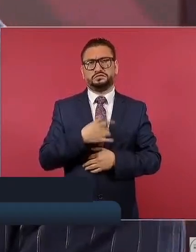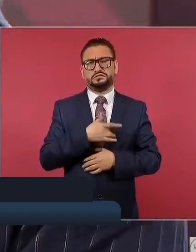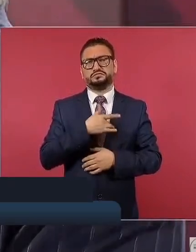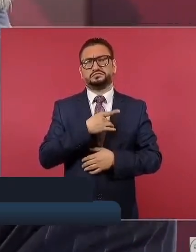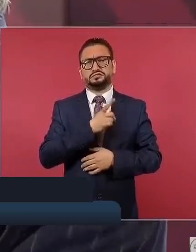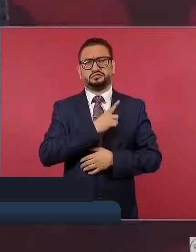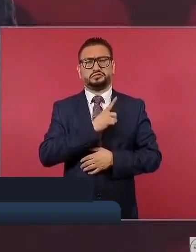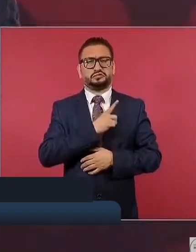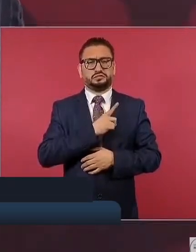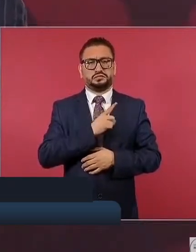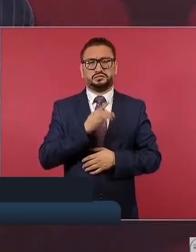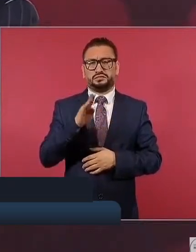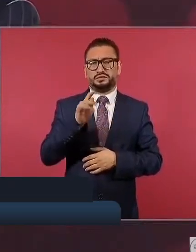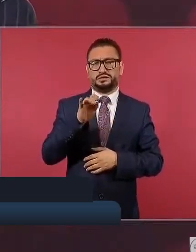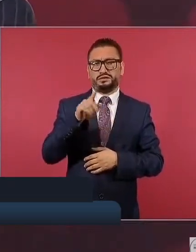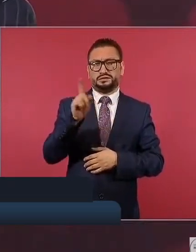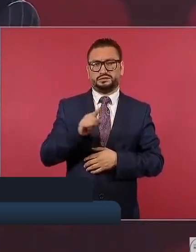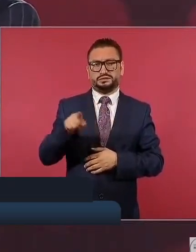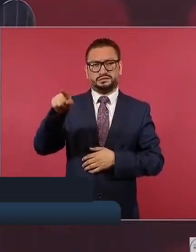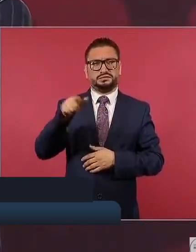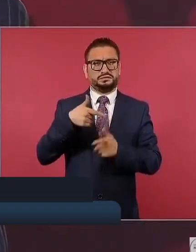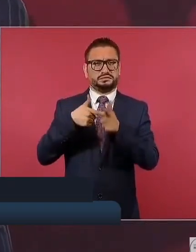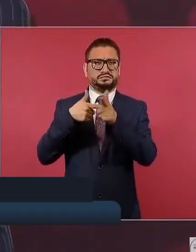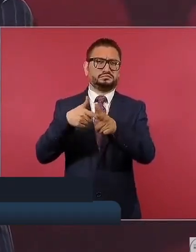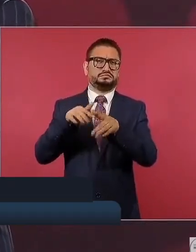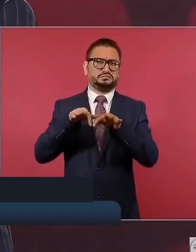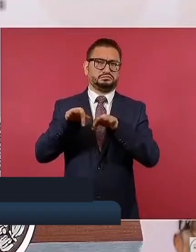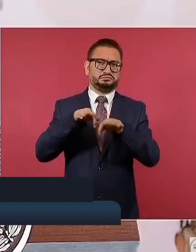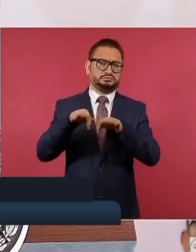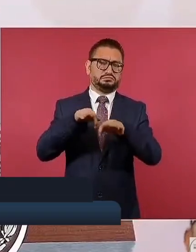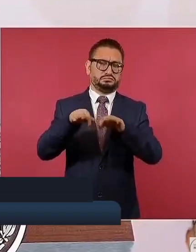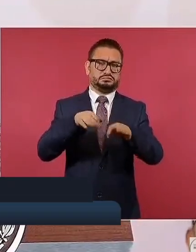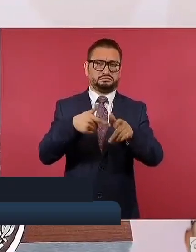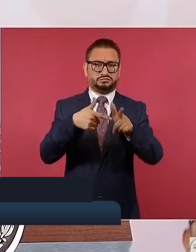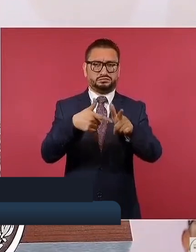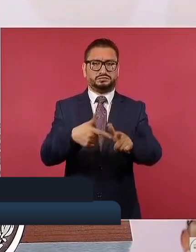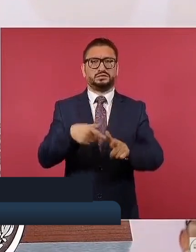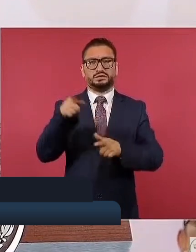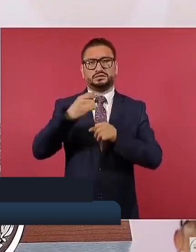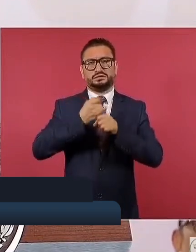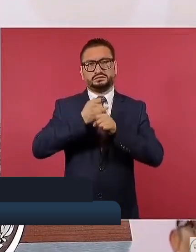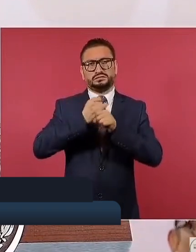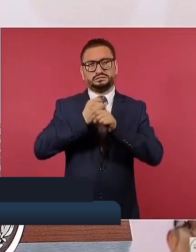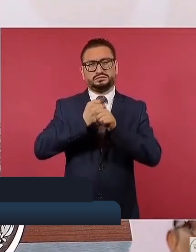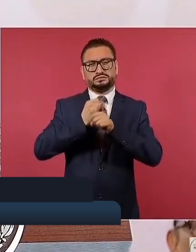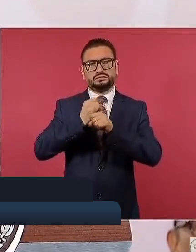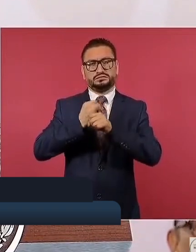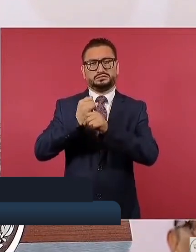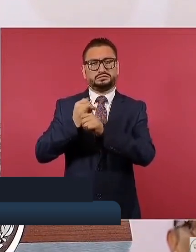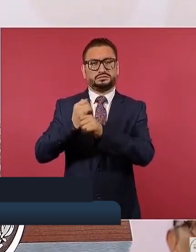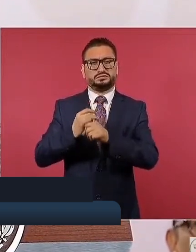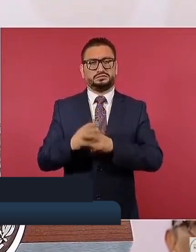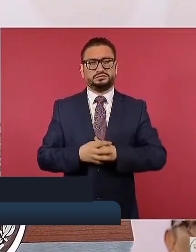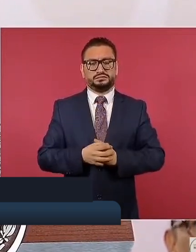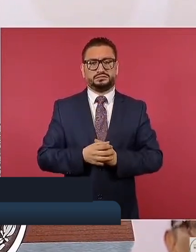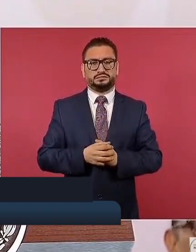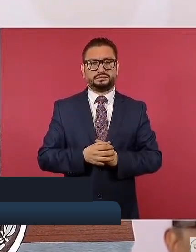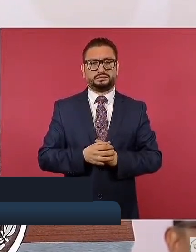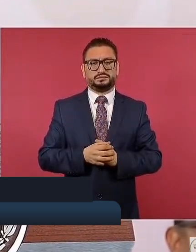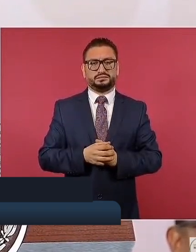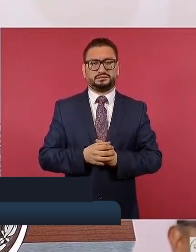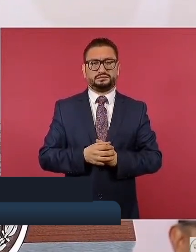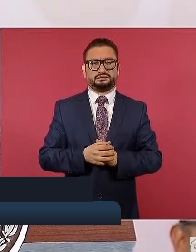El militante de Morena, Milton Eloy López, mencionó que esta aprobación del 66% para el presidente de la República es uno de